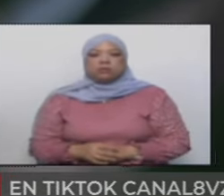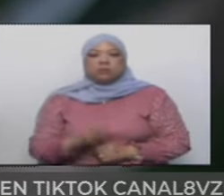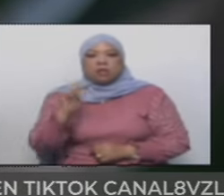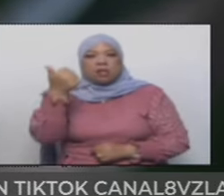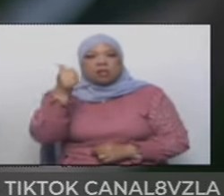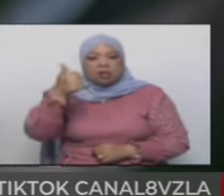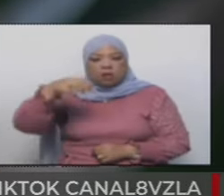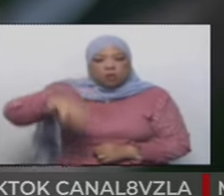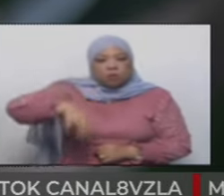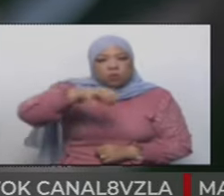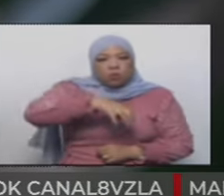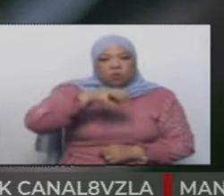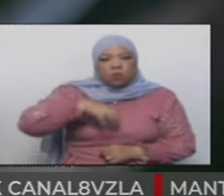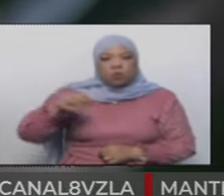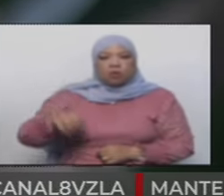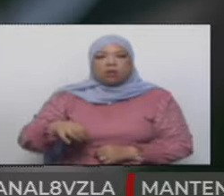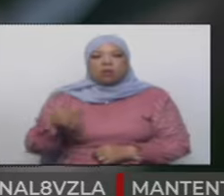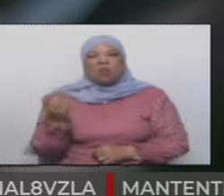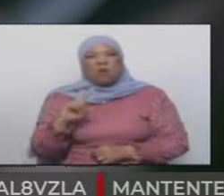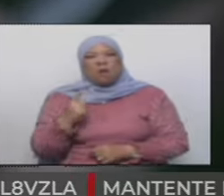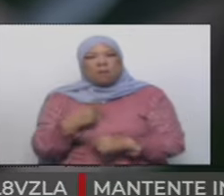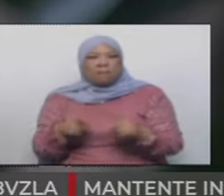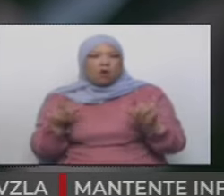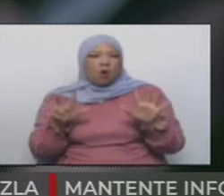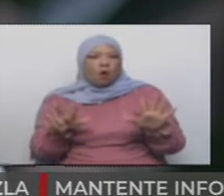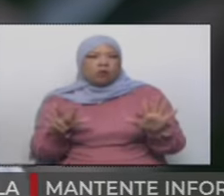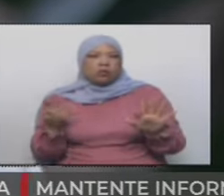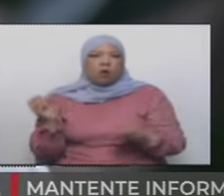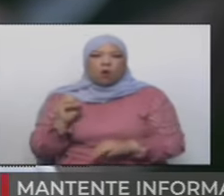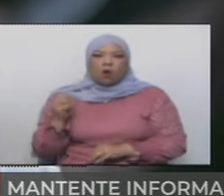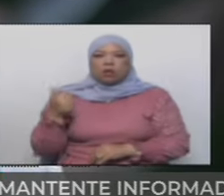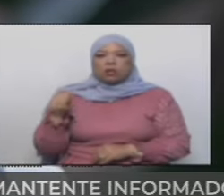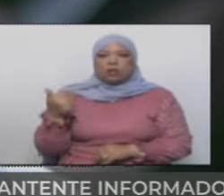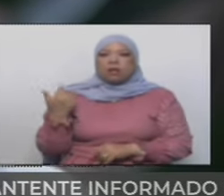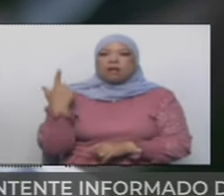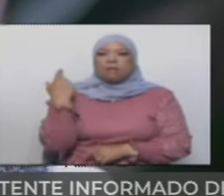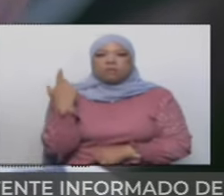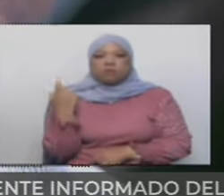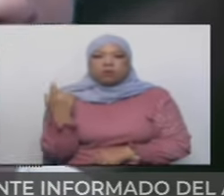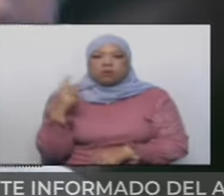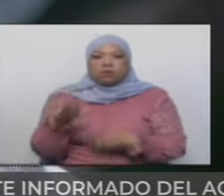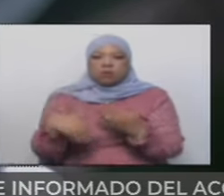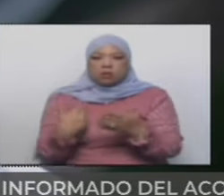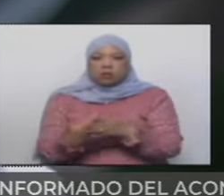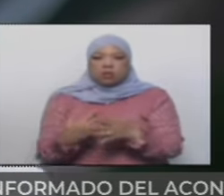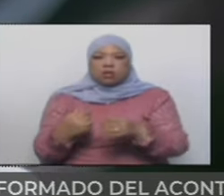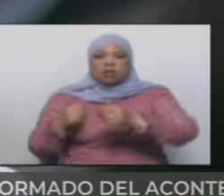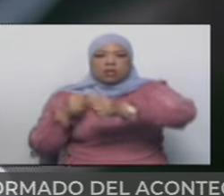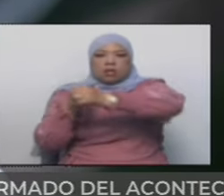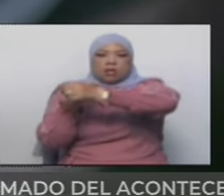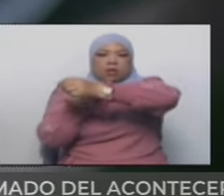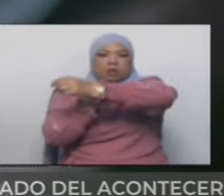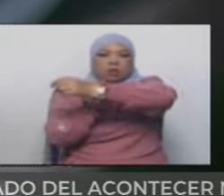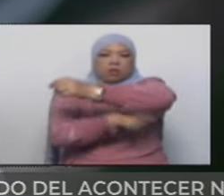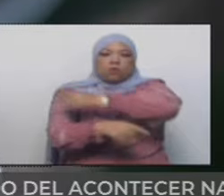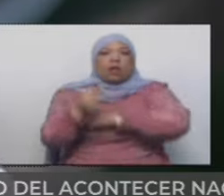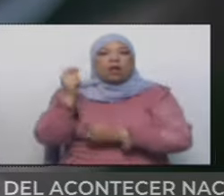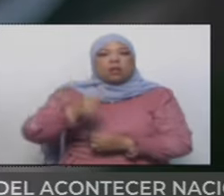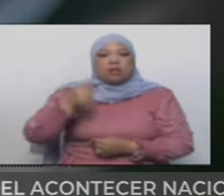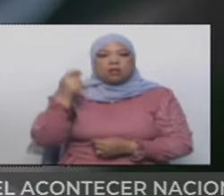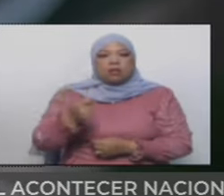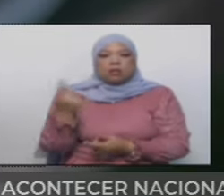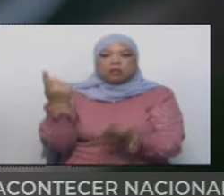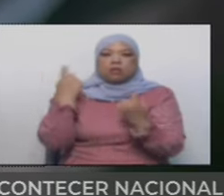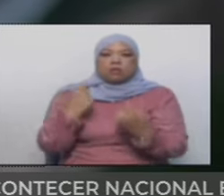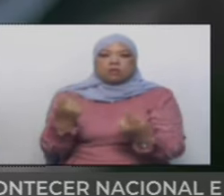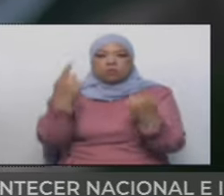estados, pero 10, 8, pero no tuvimos la oportunidad de irnos a las bases. Y esa fue la tarea que usted nos